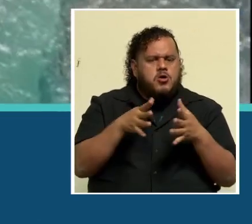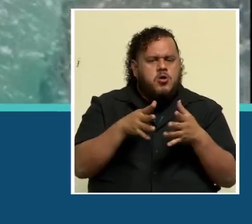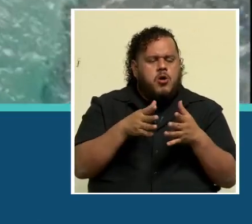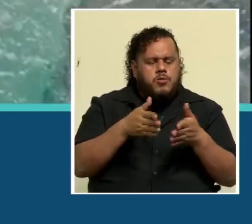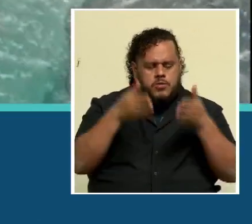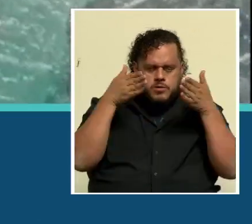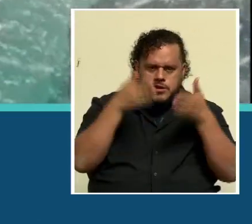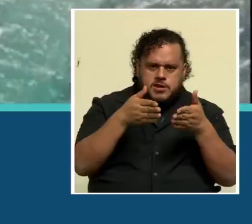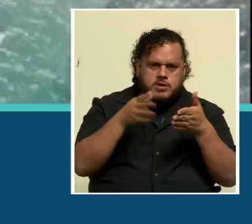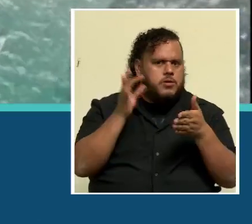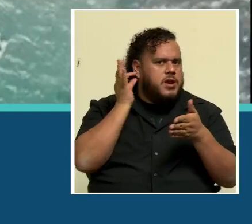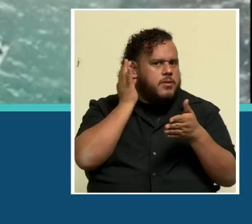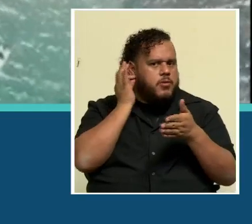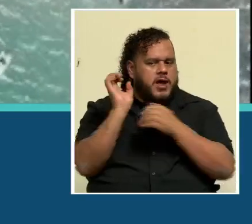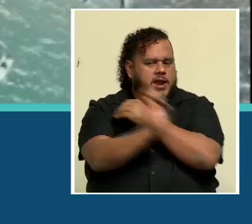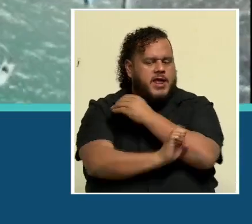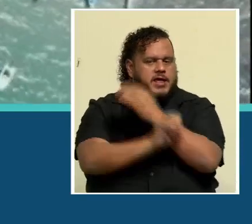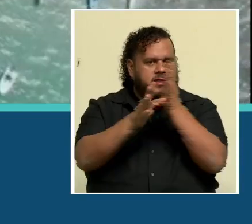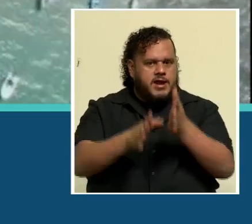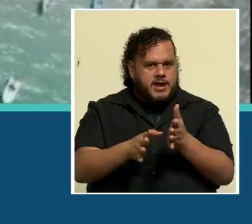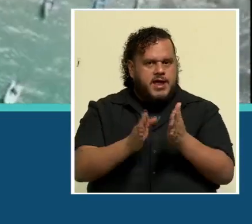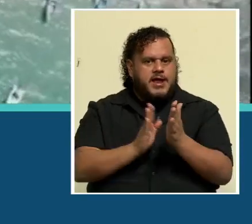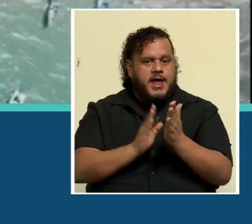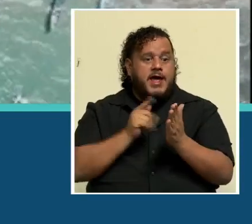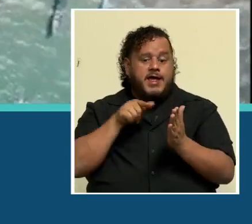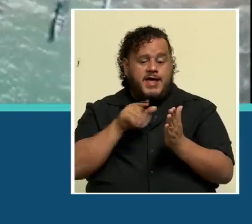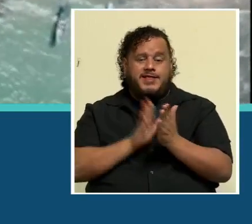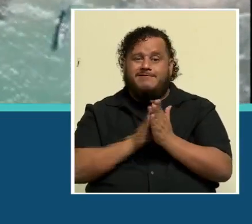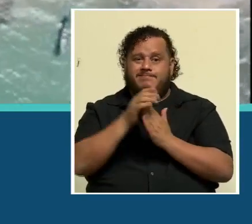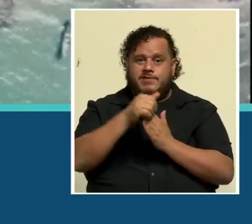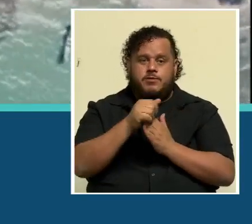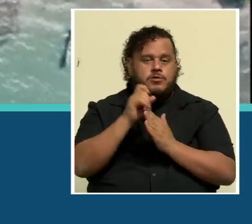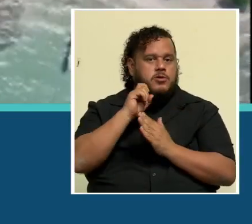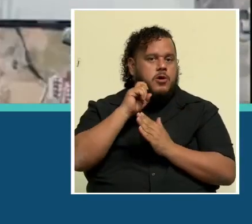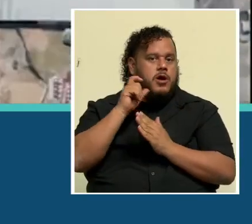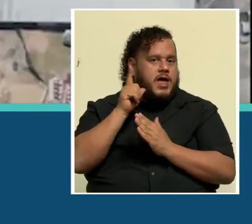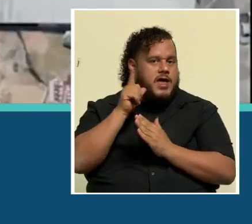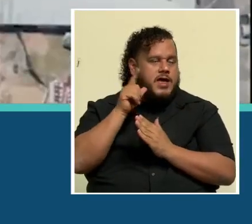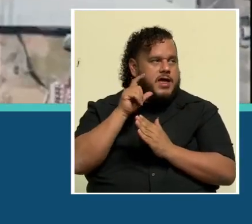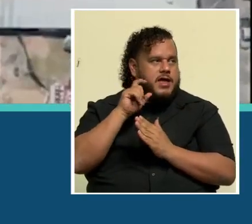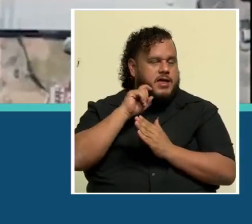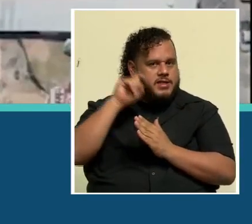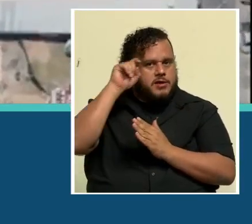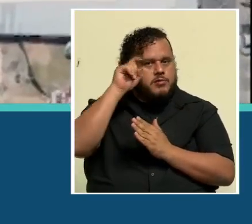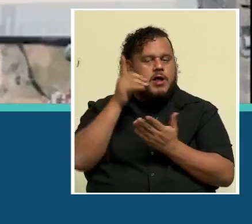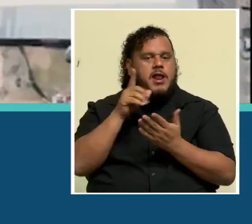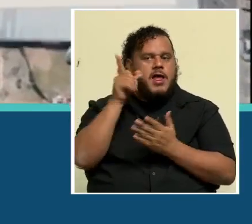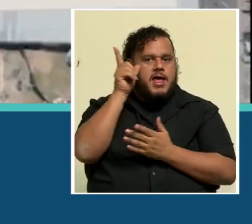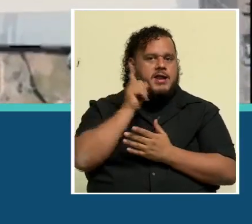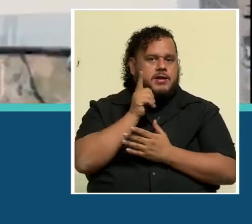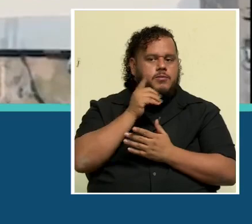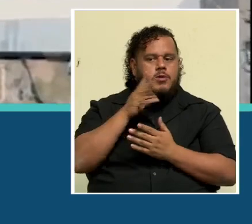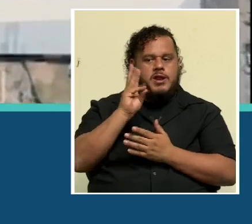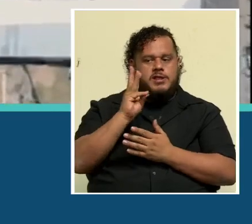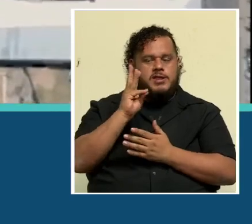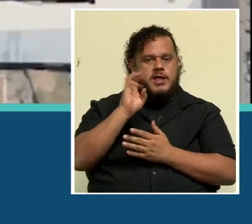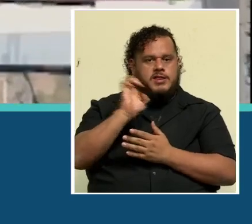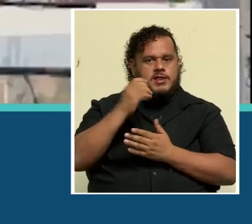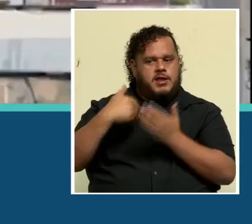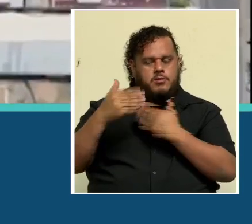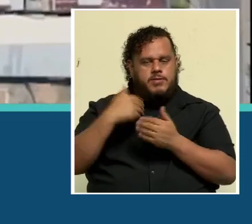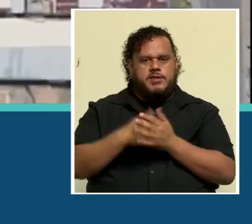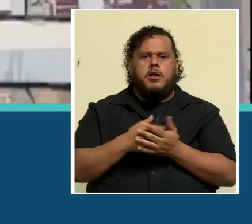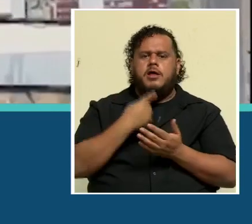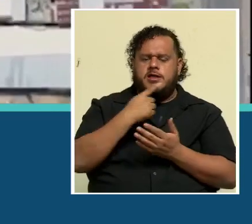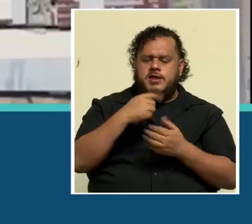y atendida la mujer extranjera que fue agredida sexualmente en Puerto Viejo de Limón el pasado 6 de enero. De acuerdo con el fiscal adjunto Manuel Jiménez,